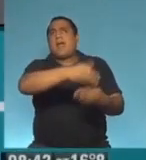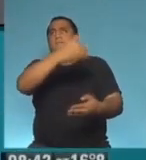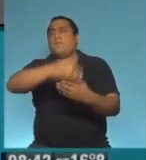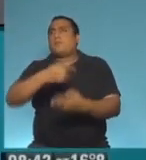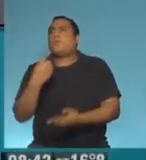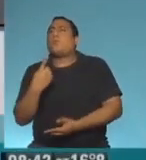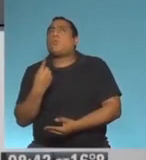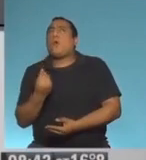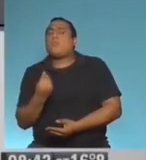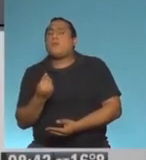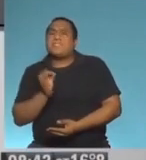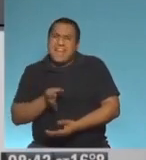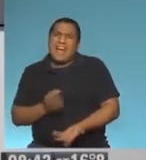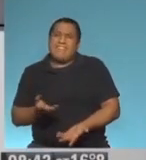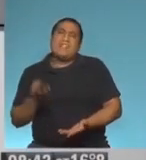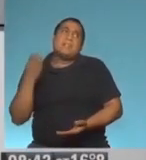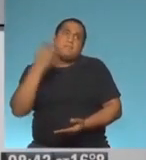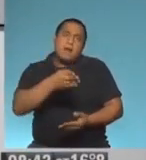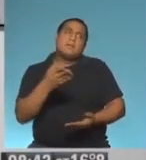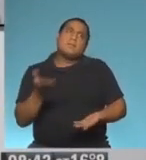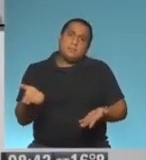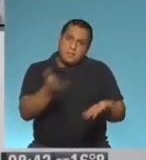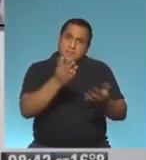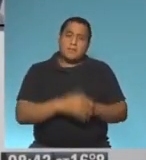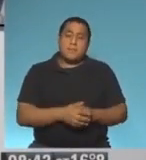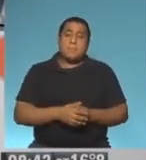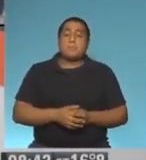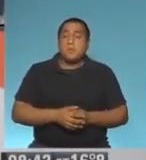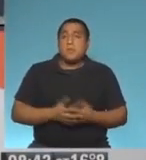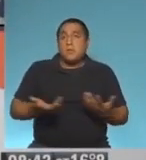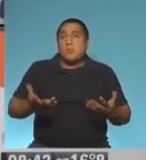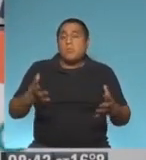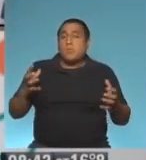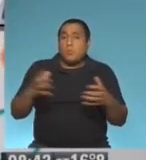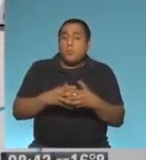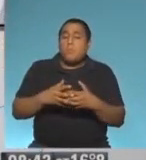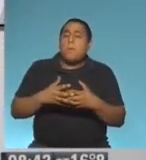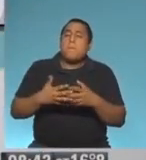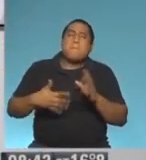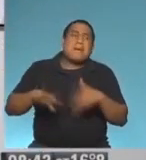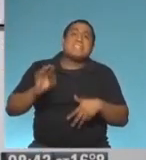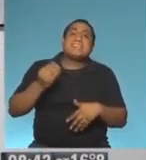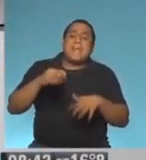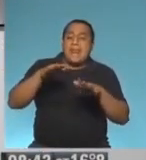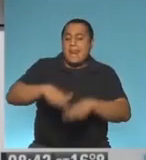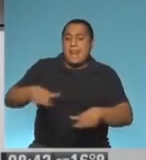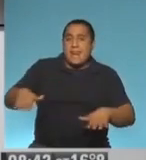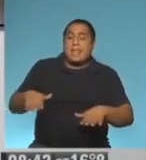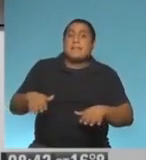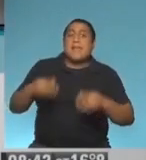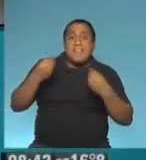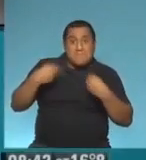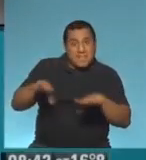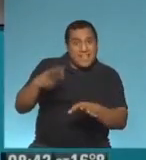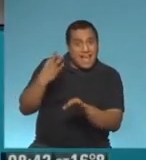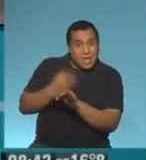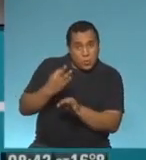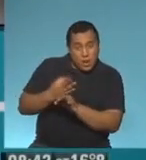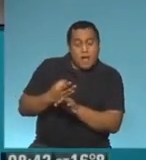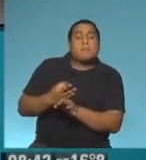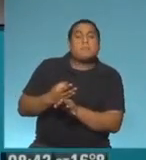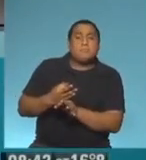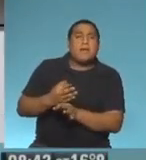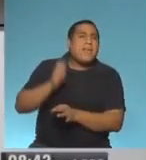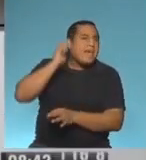vacunas hay que acercarse voto más que es un grupo muy importante que son los niños y niñas que comienzan las clases cuando